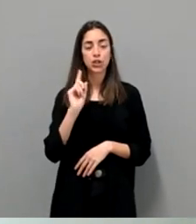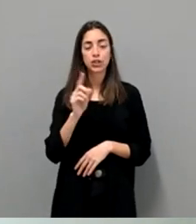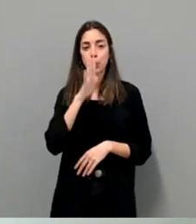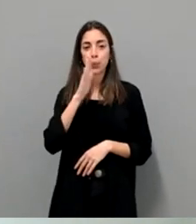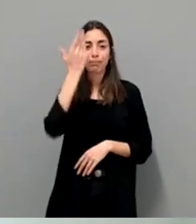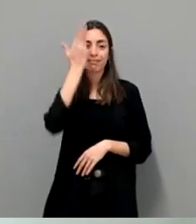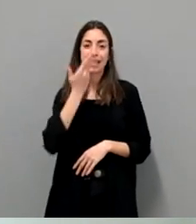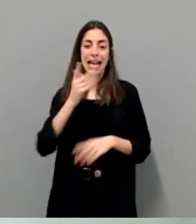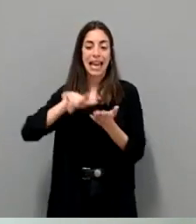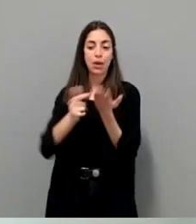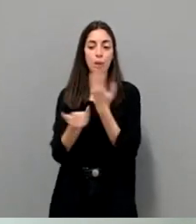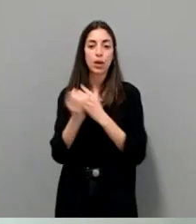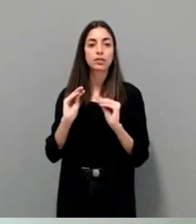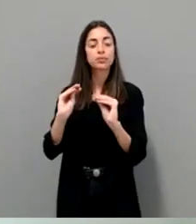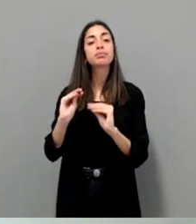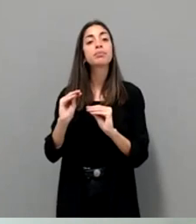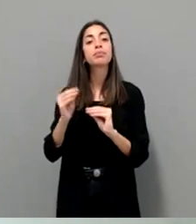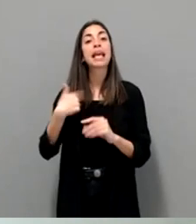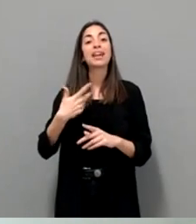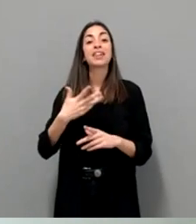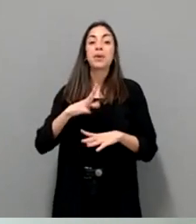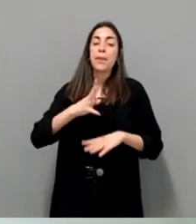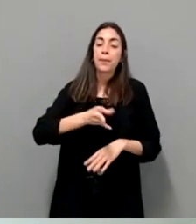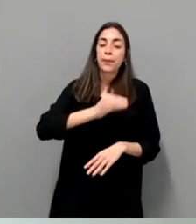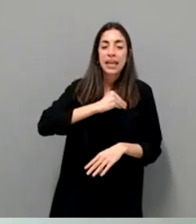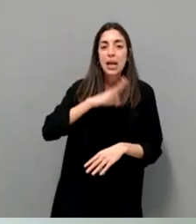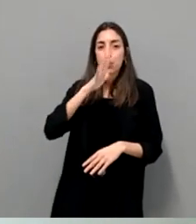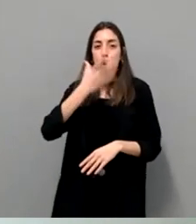Fundamentalmente es por desconocimiento.